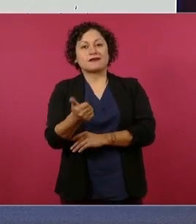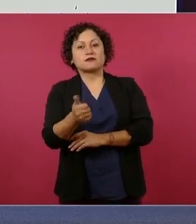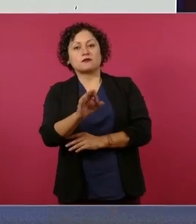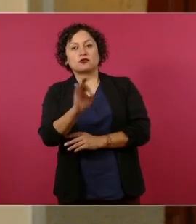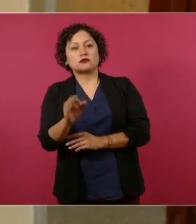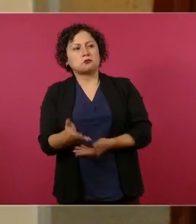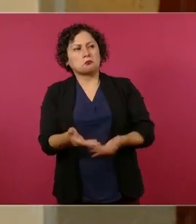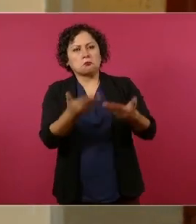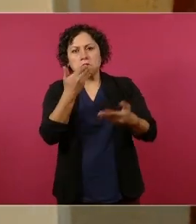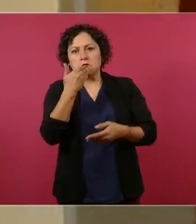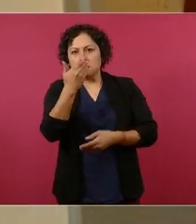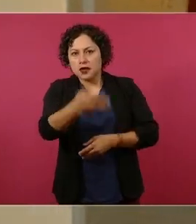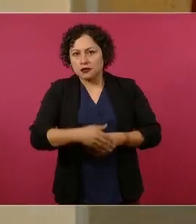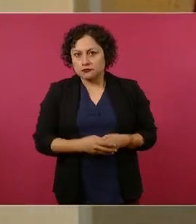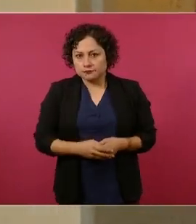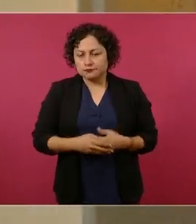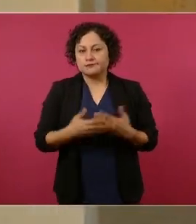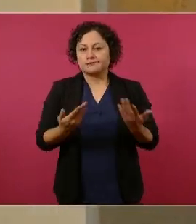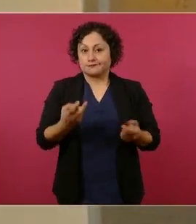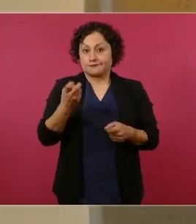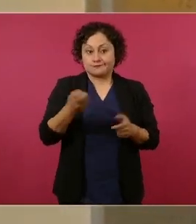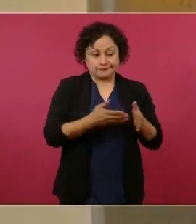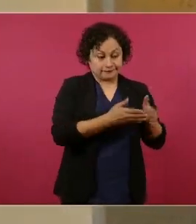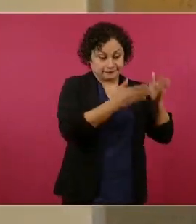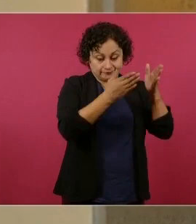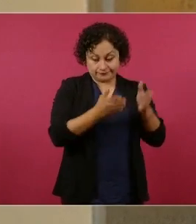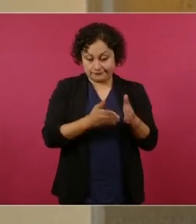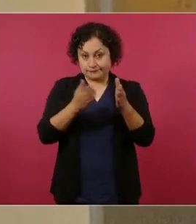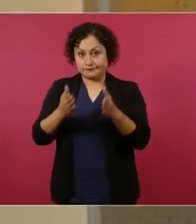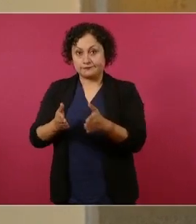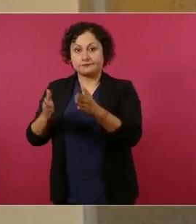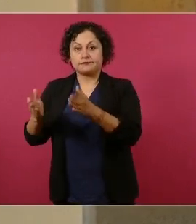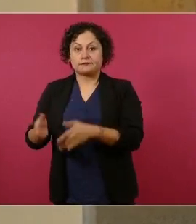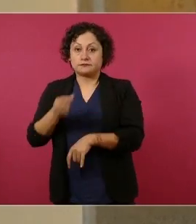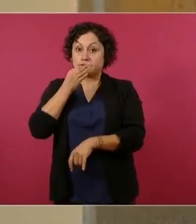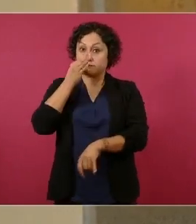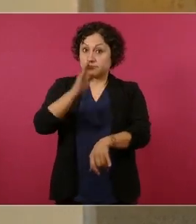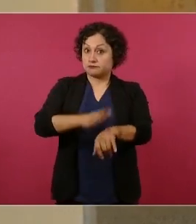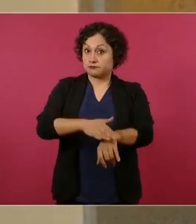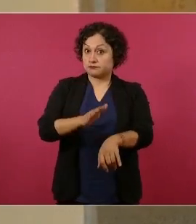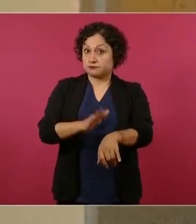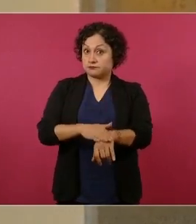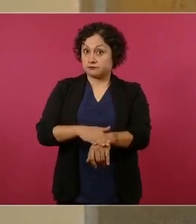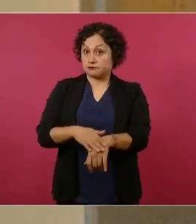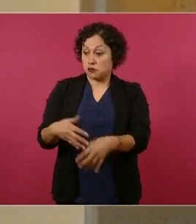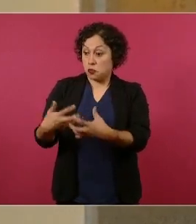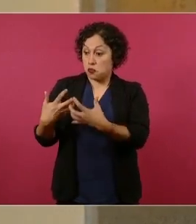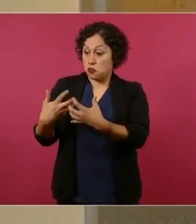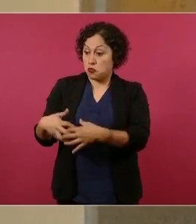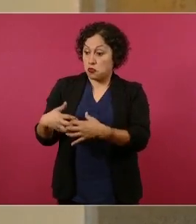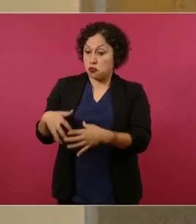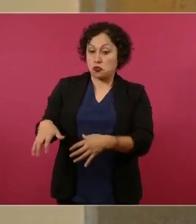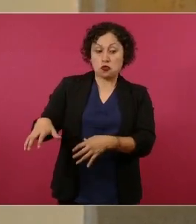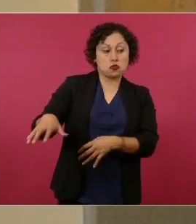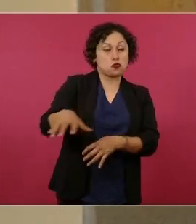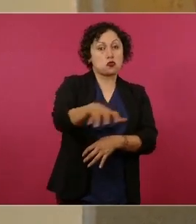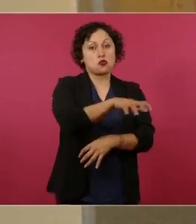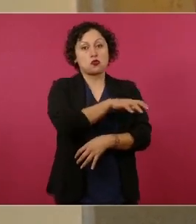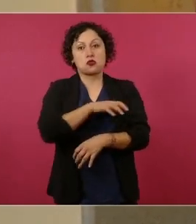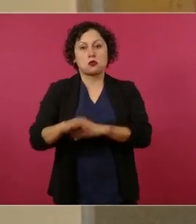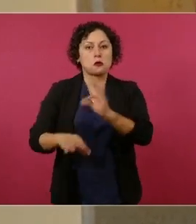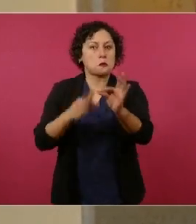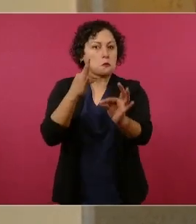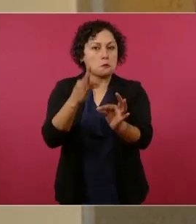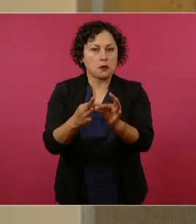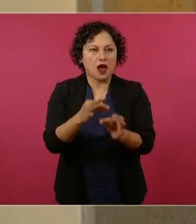disponibilidad. En este proceso se destaca que todas las instalaciones esenciales en ningún momento se vieron afectadas. Nos referimos a